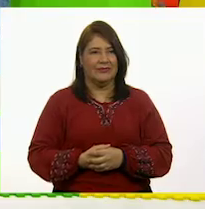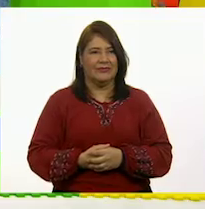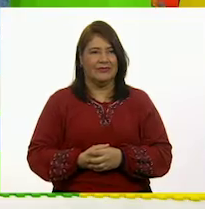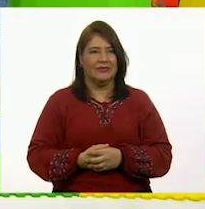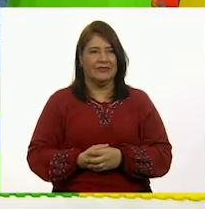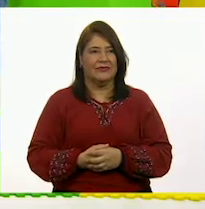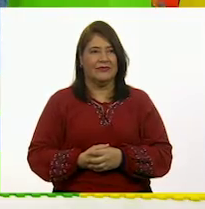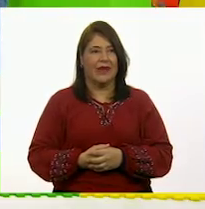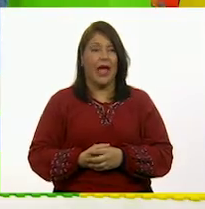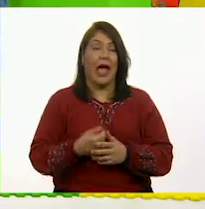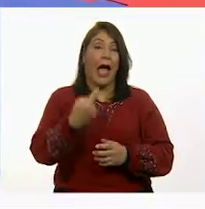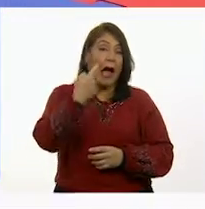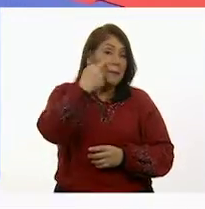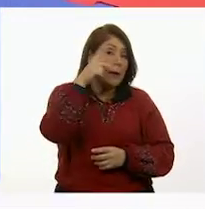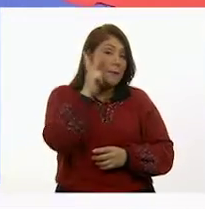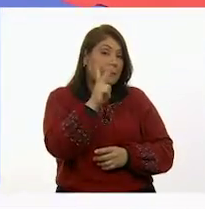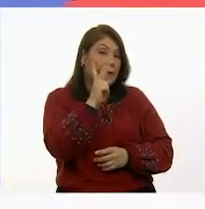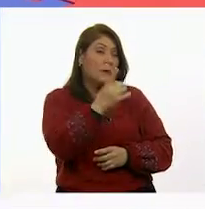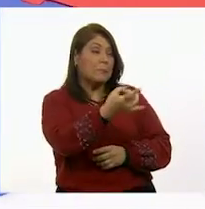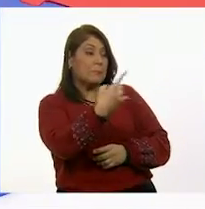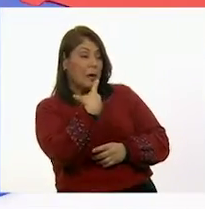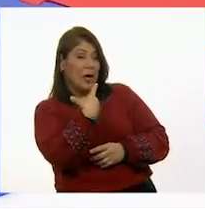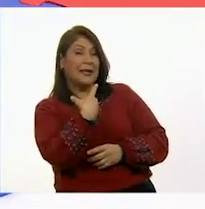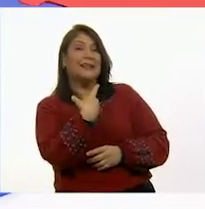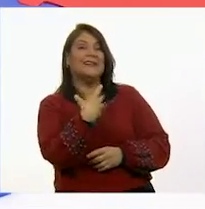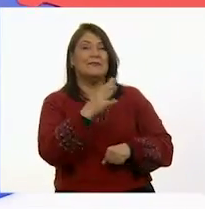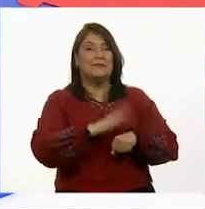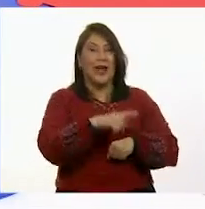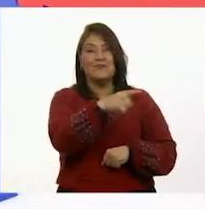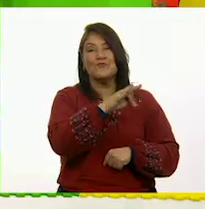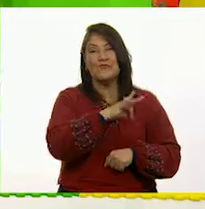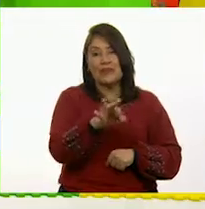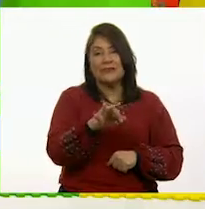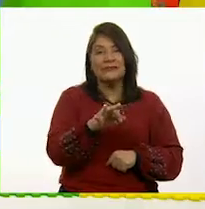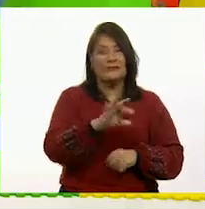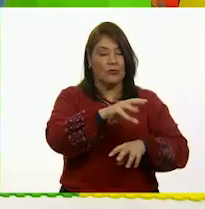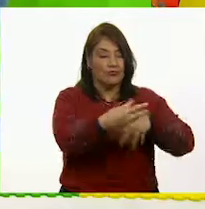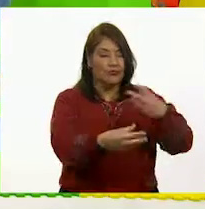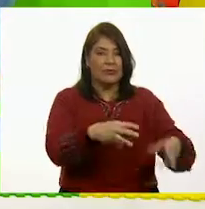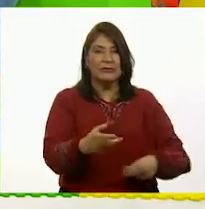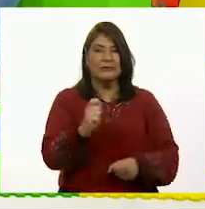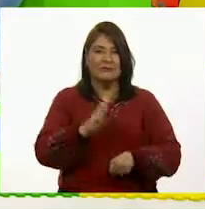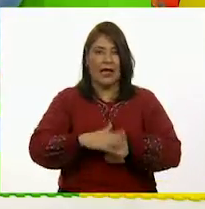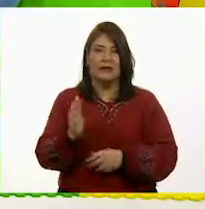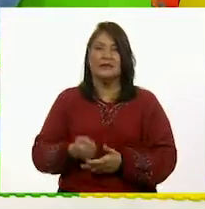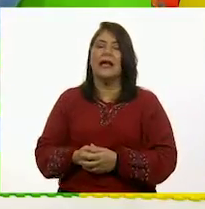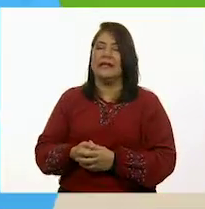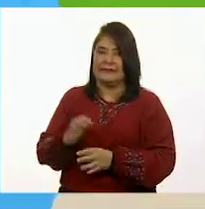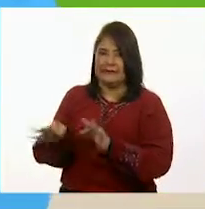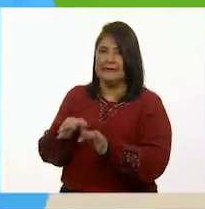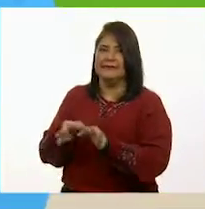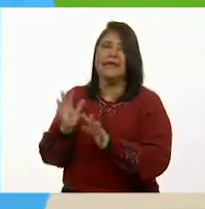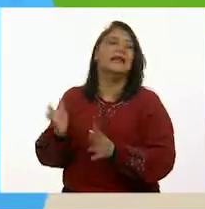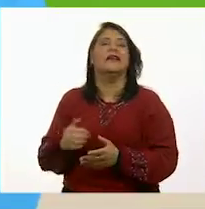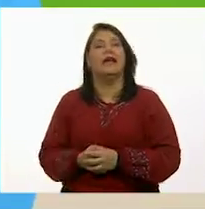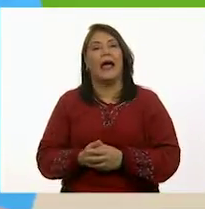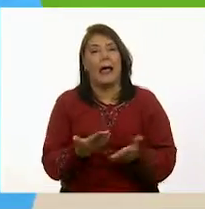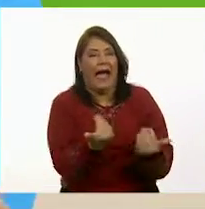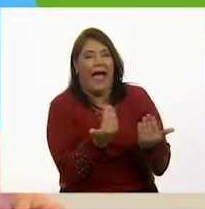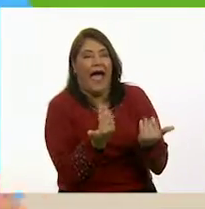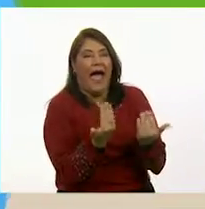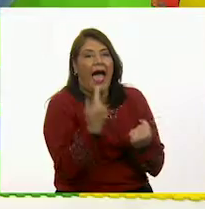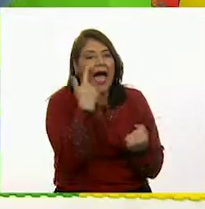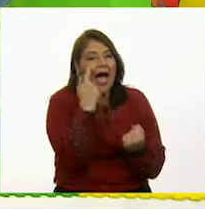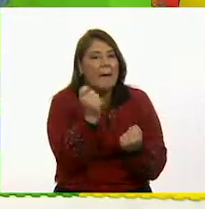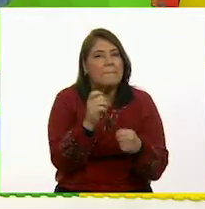Ay, a ver si logras tirar más que yo. Okay. ¿Estás lista, Ana? Sí. Sí. Venga, venga, lista. Ana.